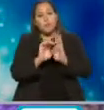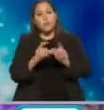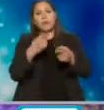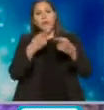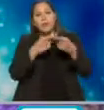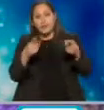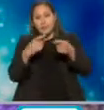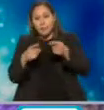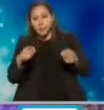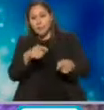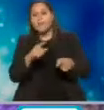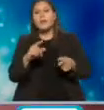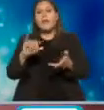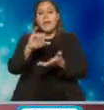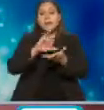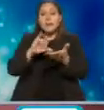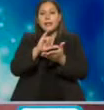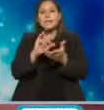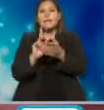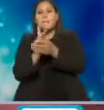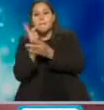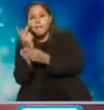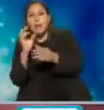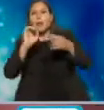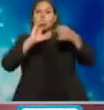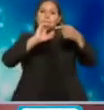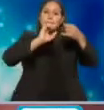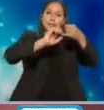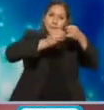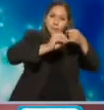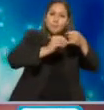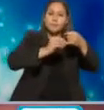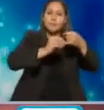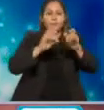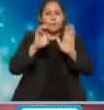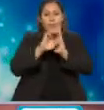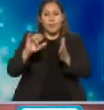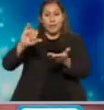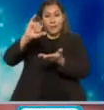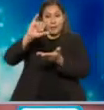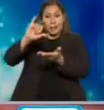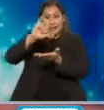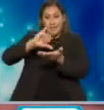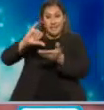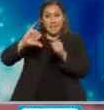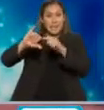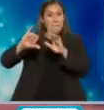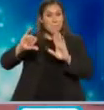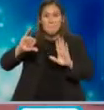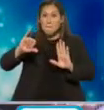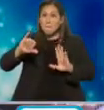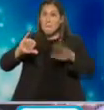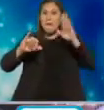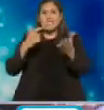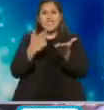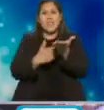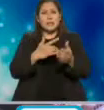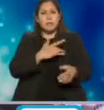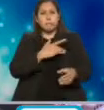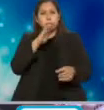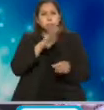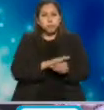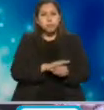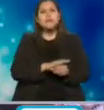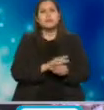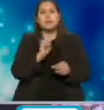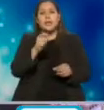la fuente del aceite. Por ejemplo, uno de los aceites que tiene más contenido de grasas saturadas es el de